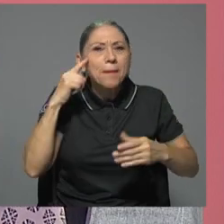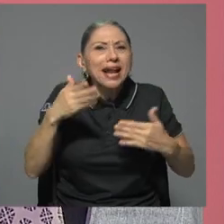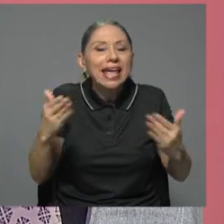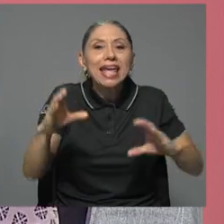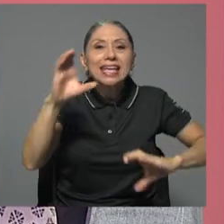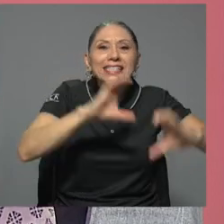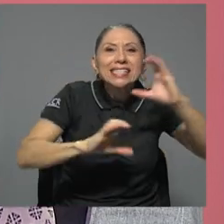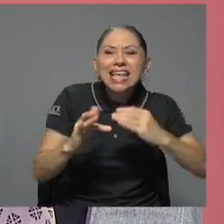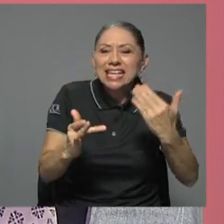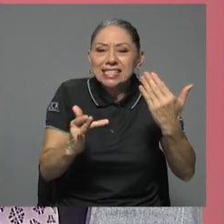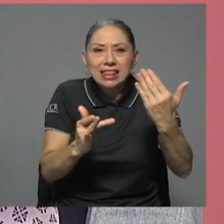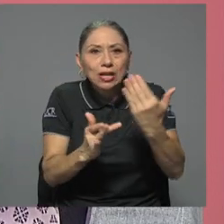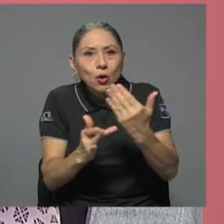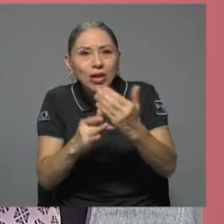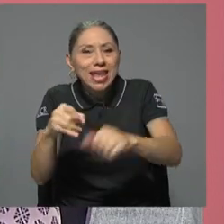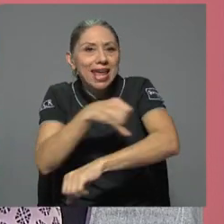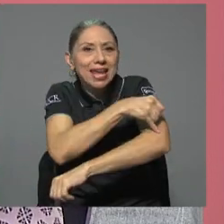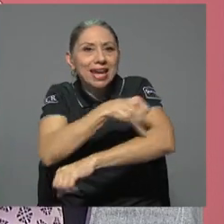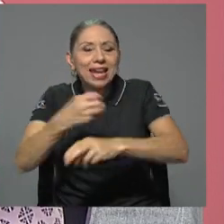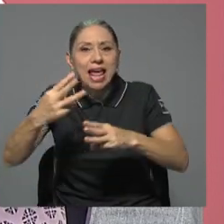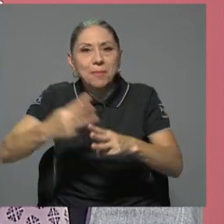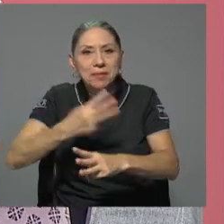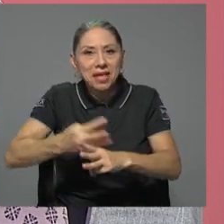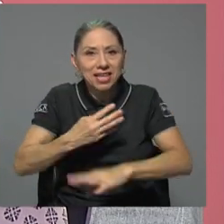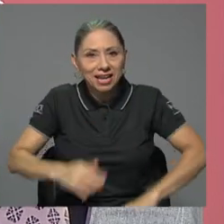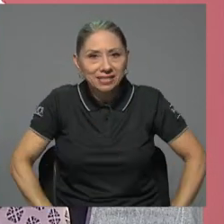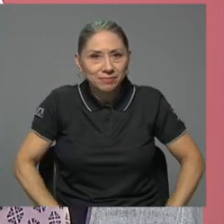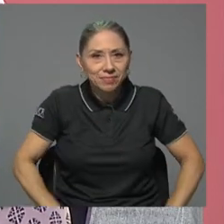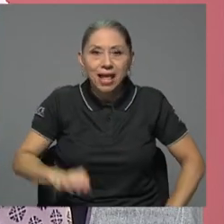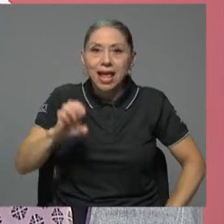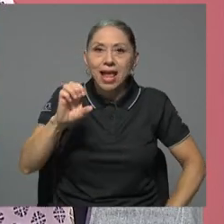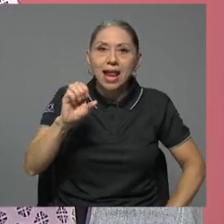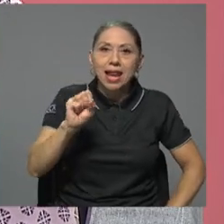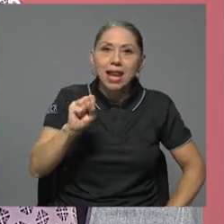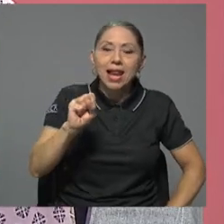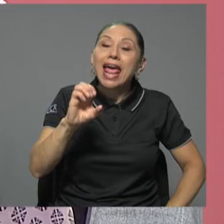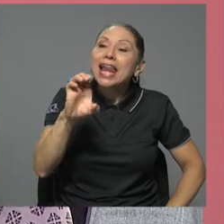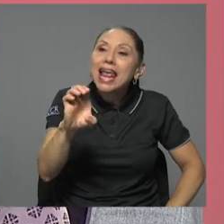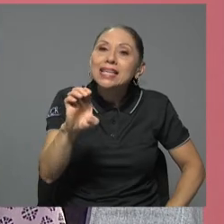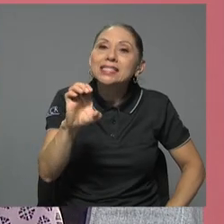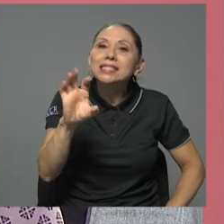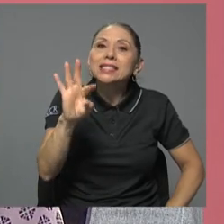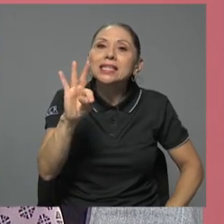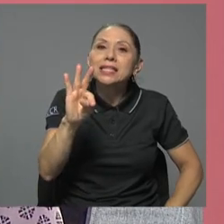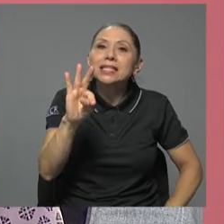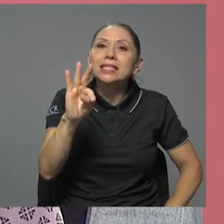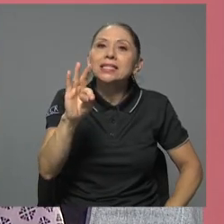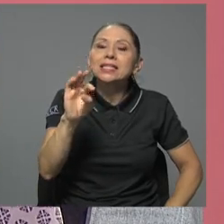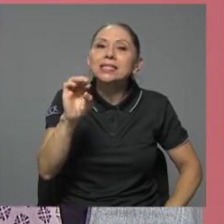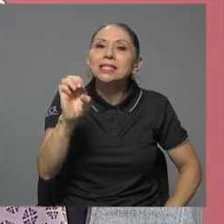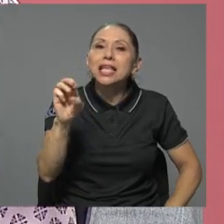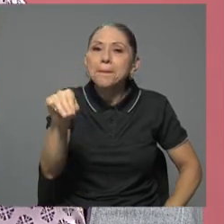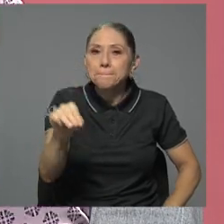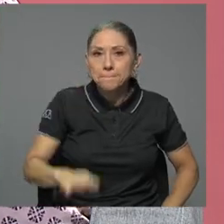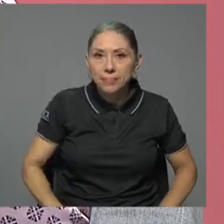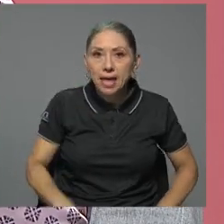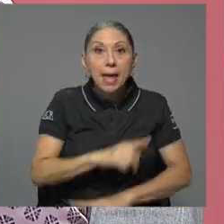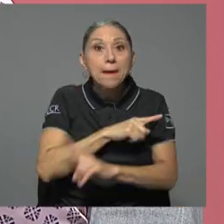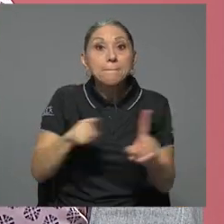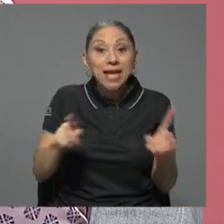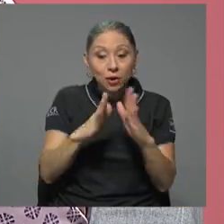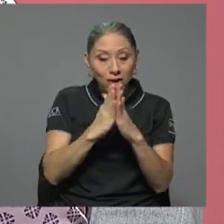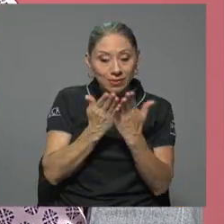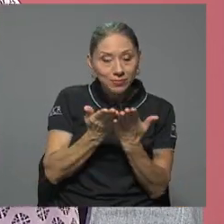tecnología ingeniería y matemáticas es que el este mes exactamente pero el mismo estado de la educación que dice usted no puede tener un buen